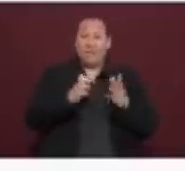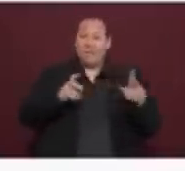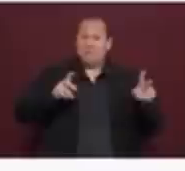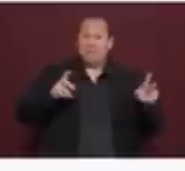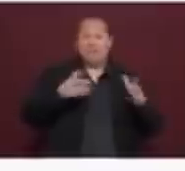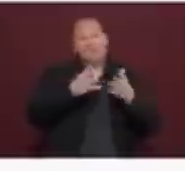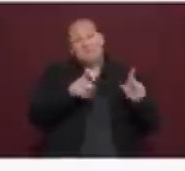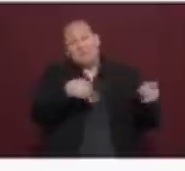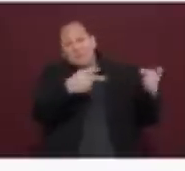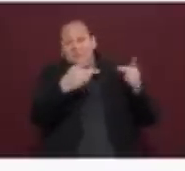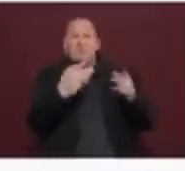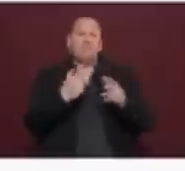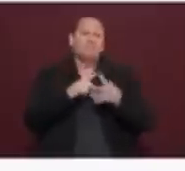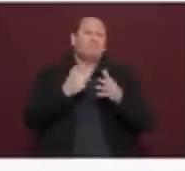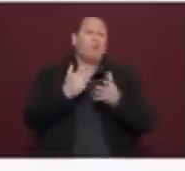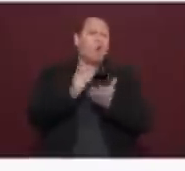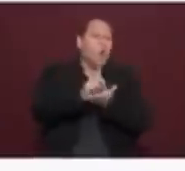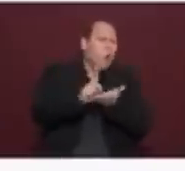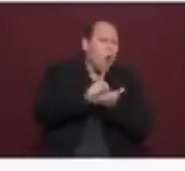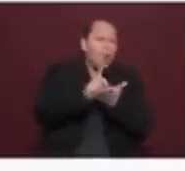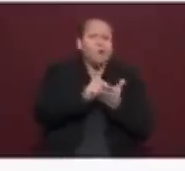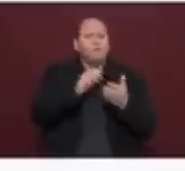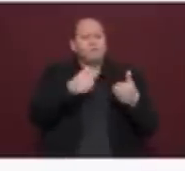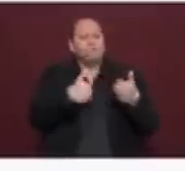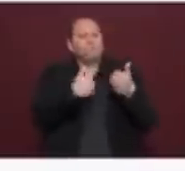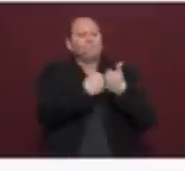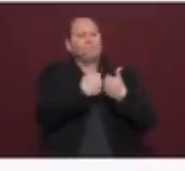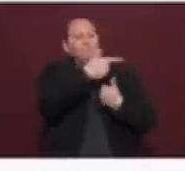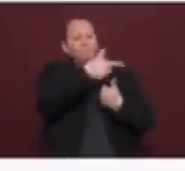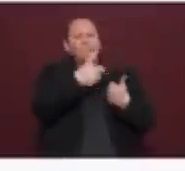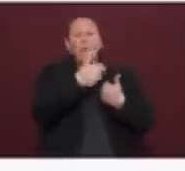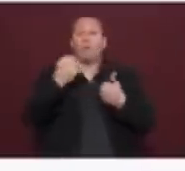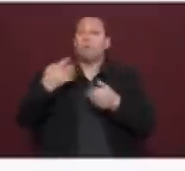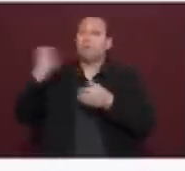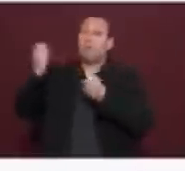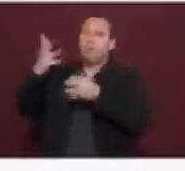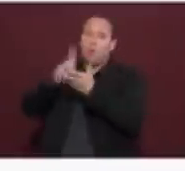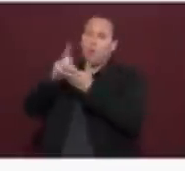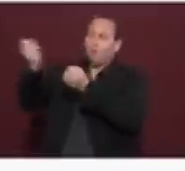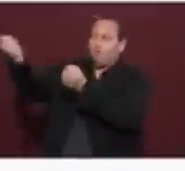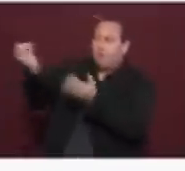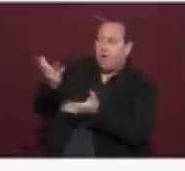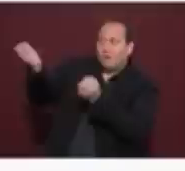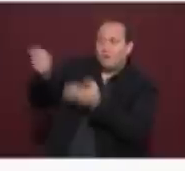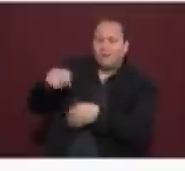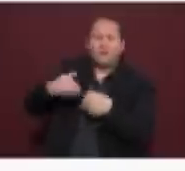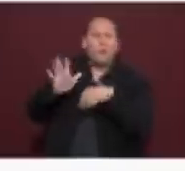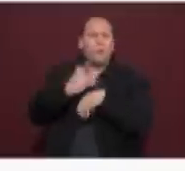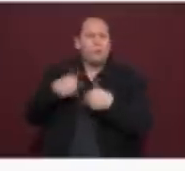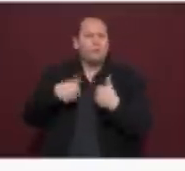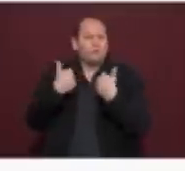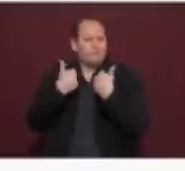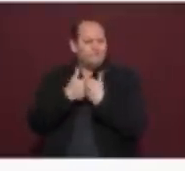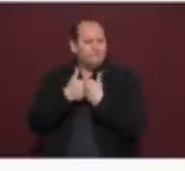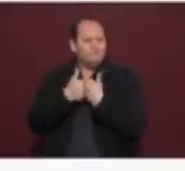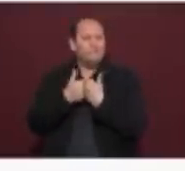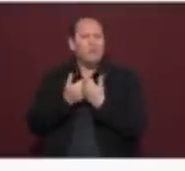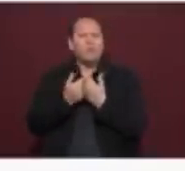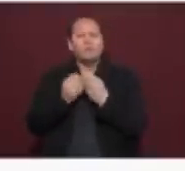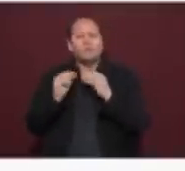esta es la frontera donde llega mucho mucho de las drogas que se mueven